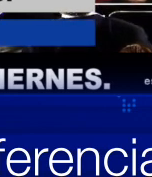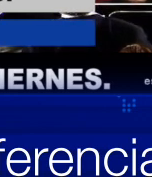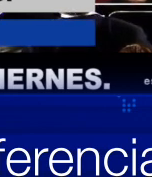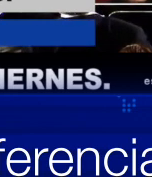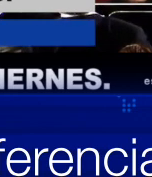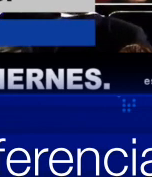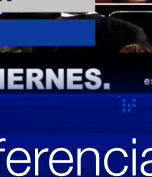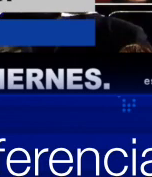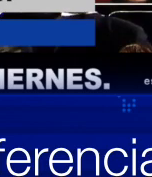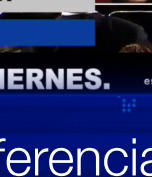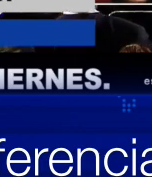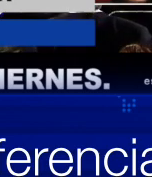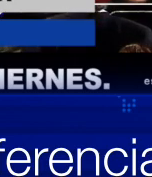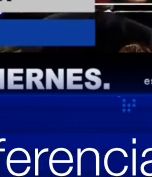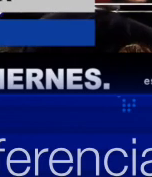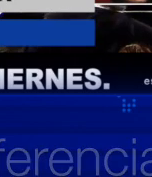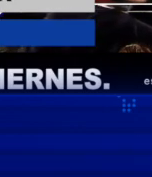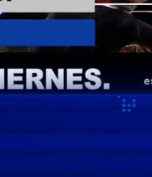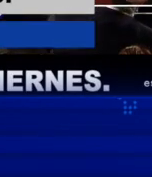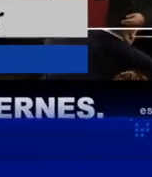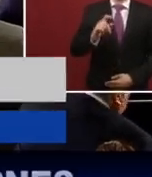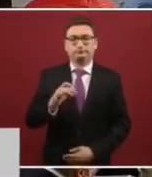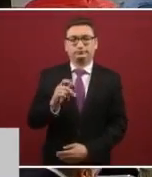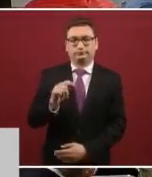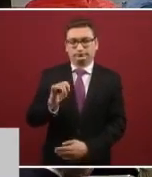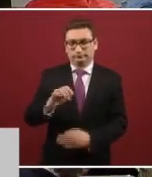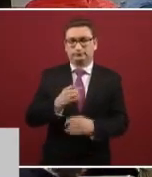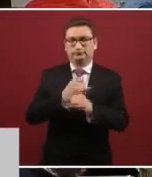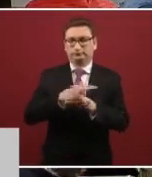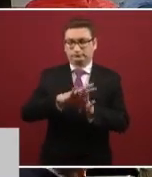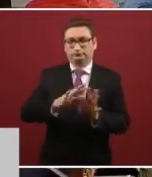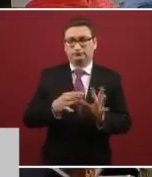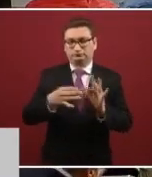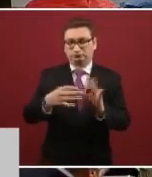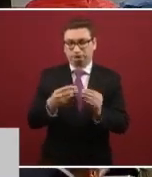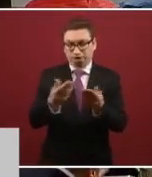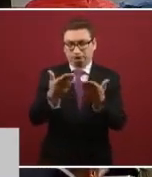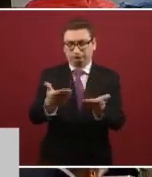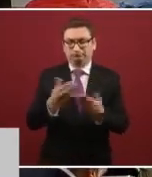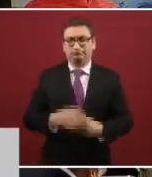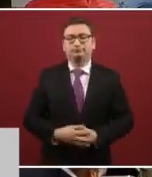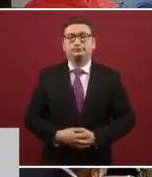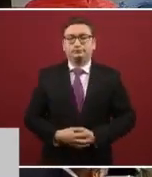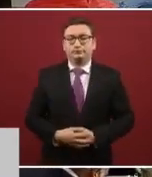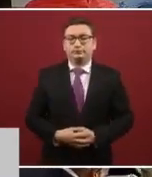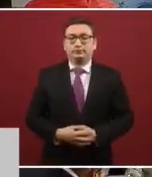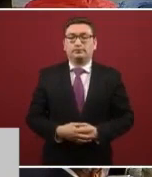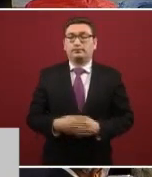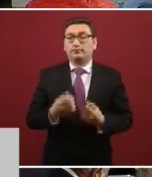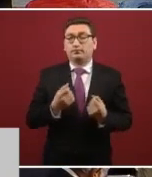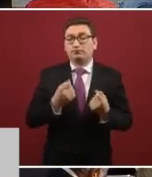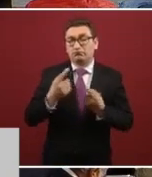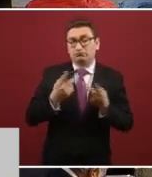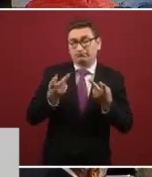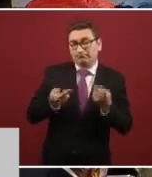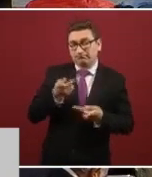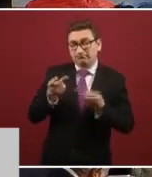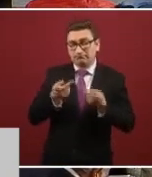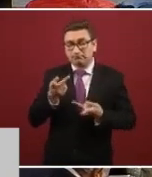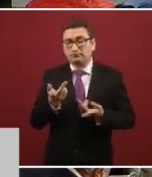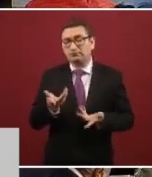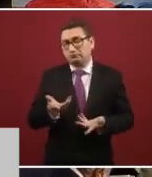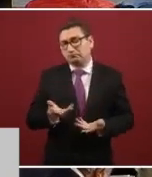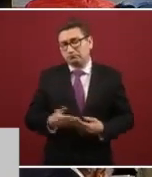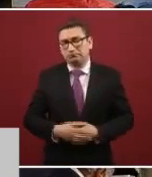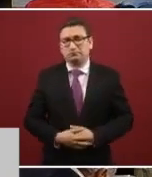informar sobre lo que se está haciendo en el CONACYT. El día de hoy el presidente informa sobre los cuestionamientos por un cambio que se está llevando a